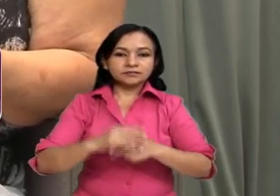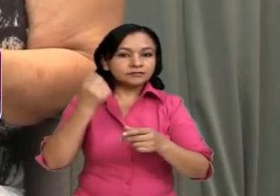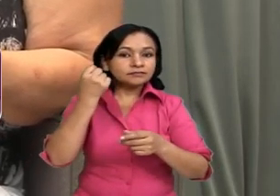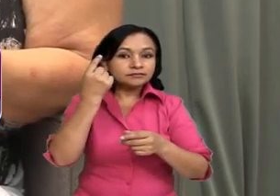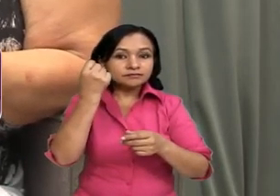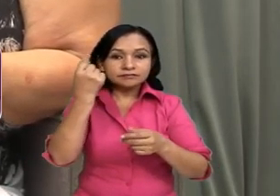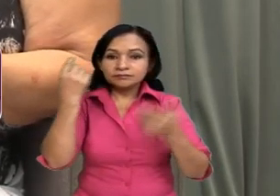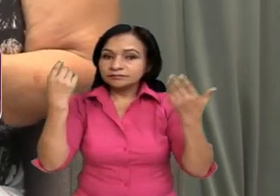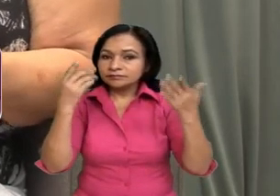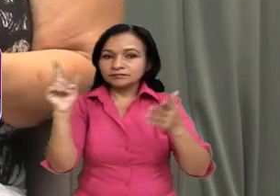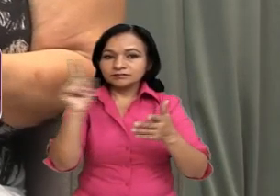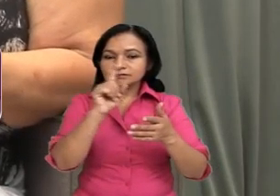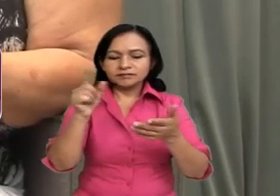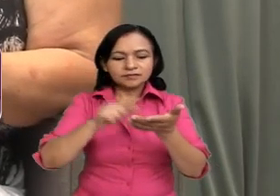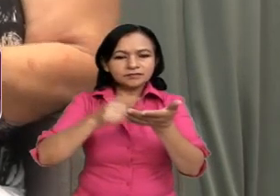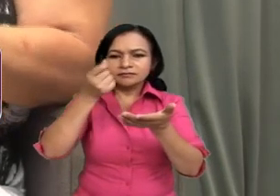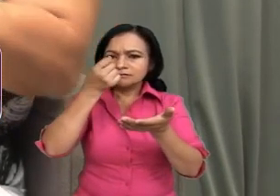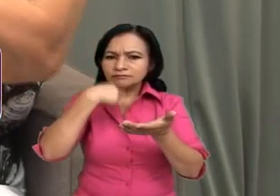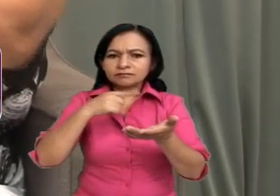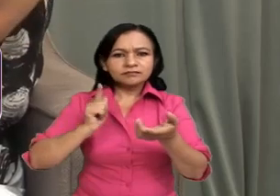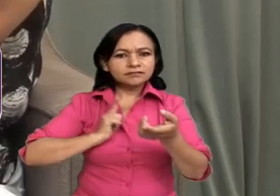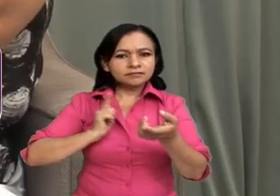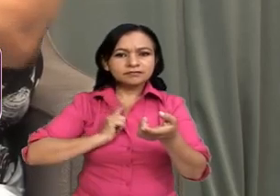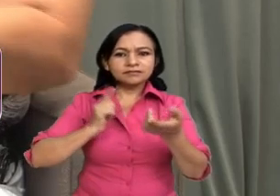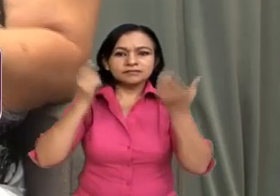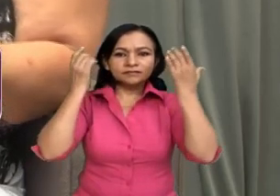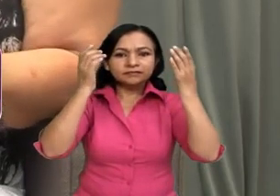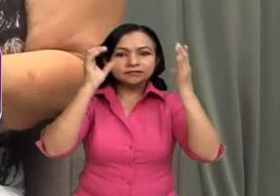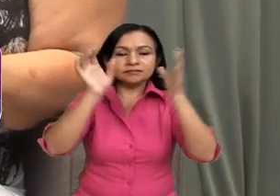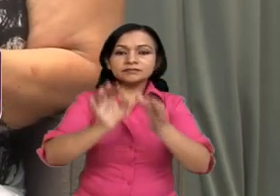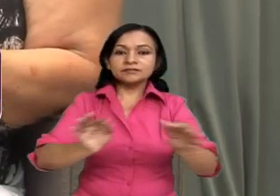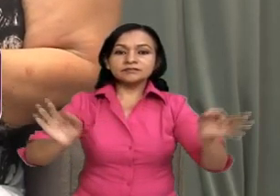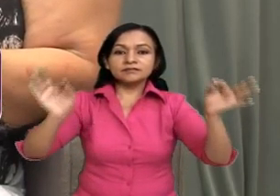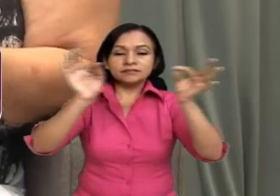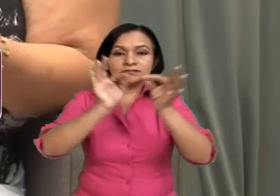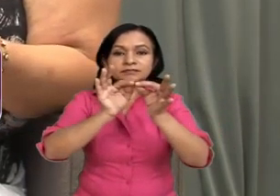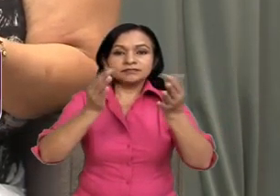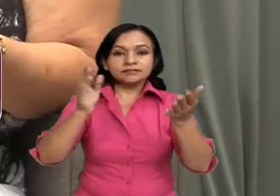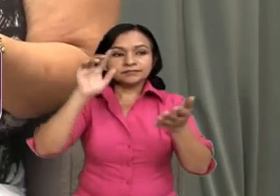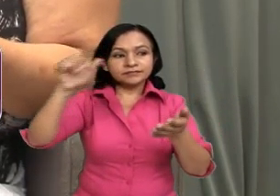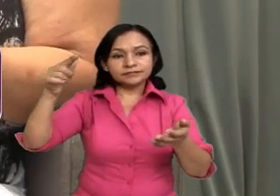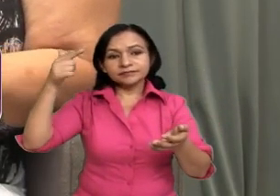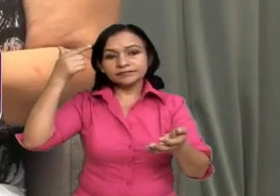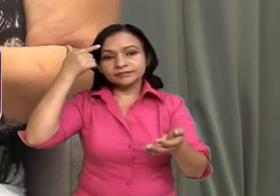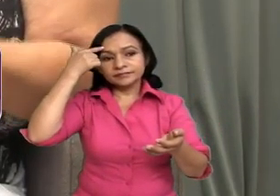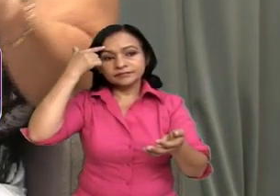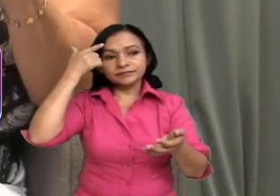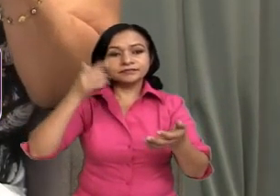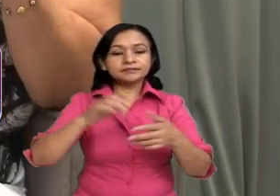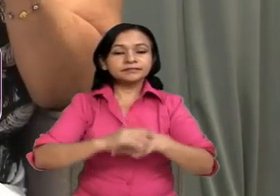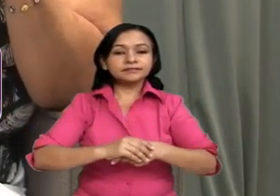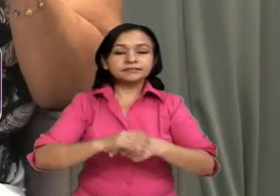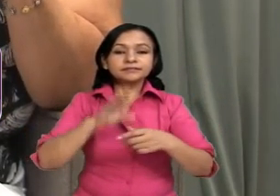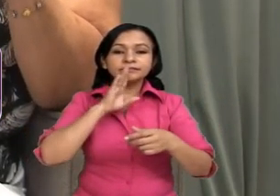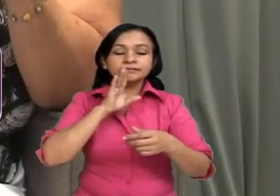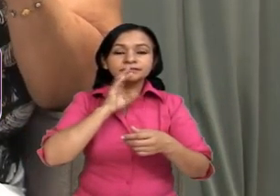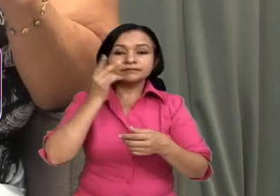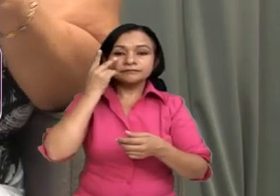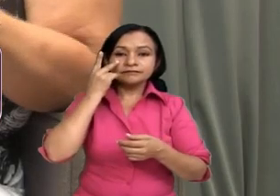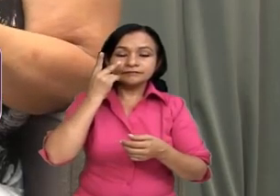algo, ni medicamento. Esa es una de las grandes prioridades que ha creado el gobierno alrededor, digamos, de la